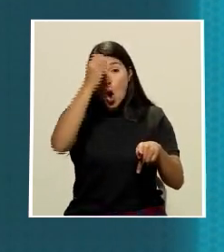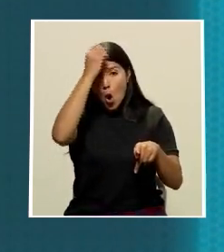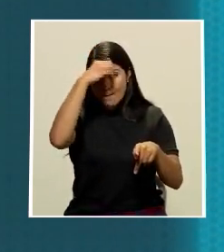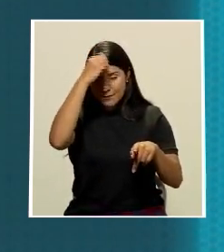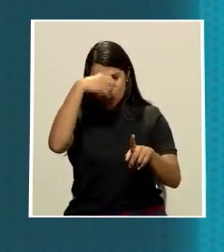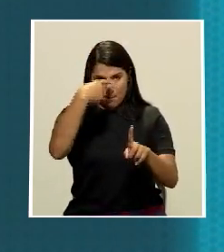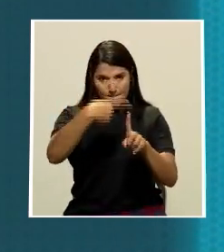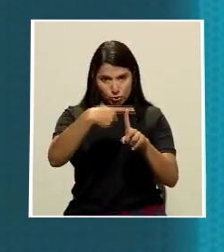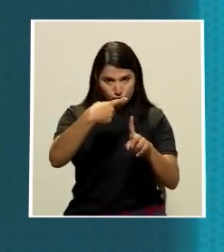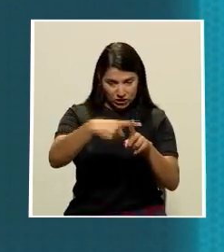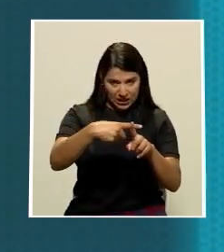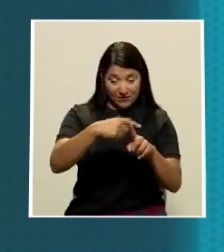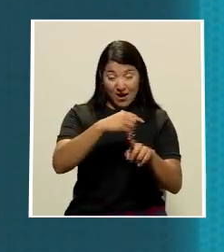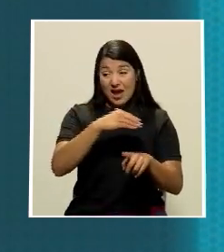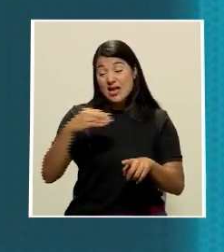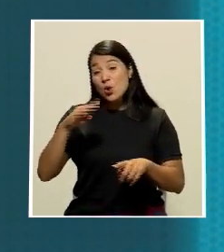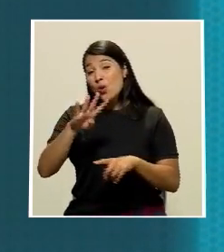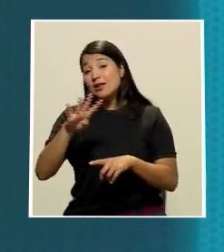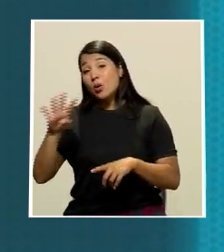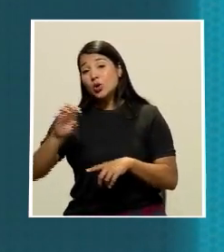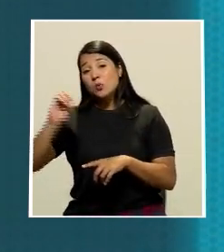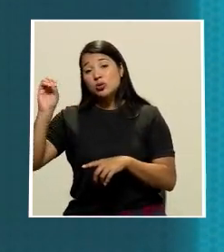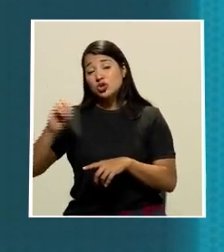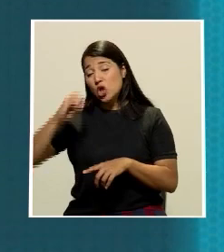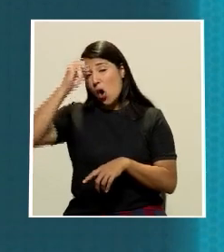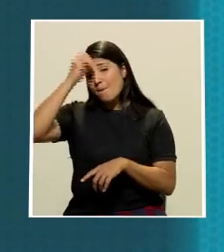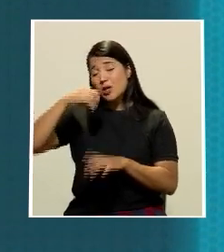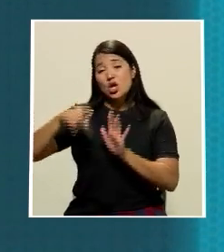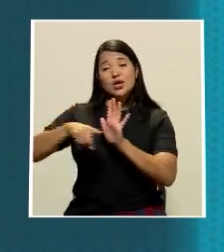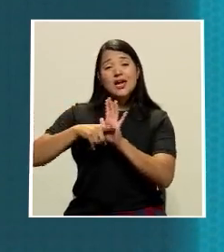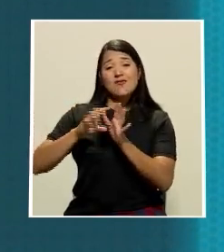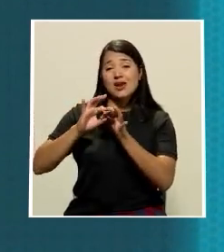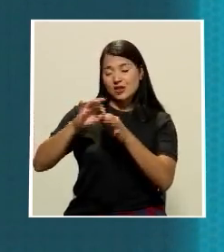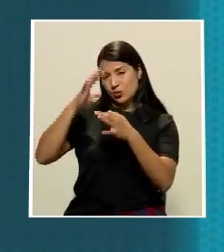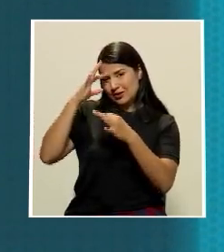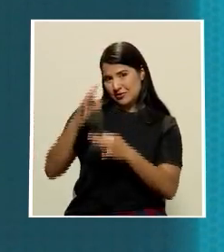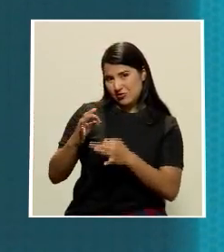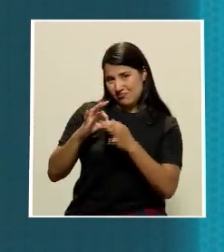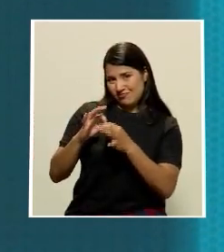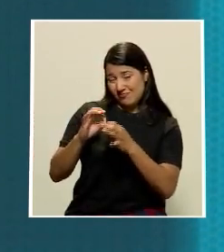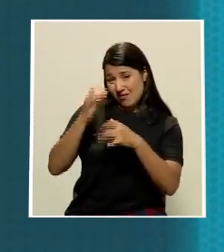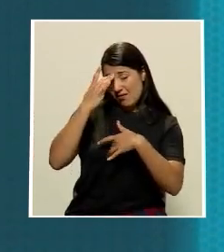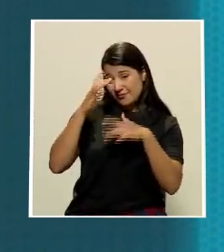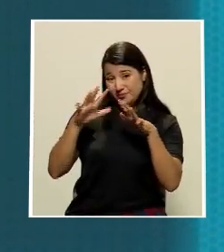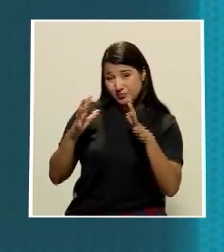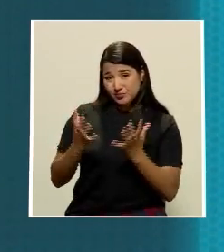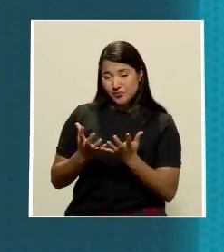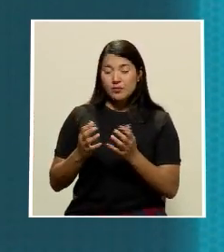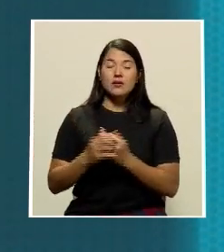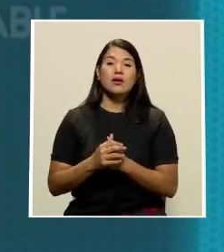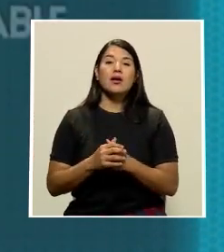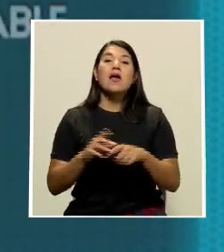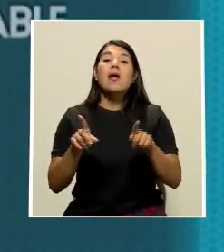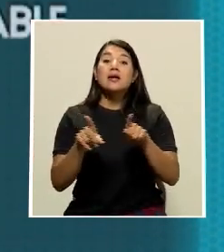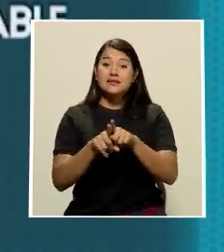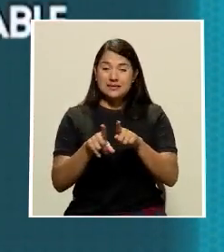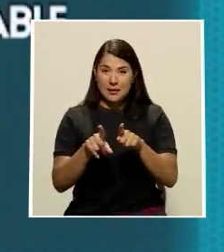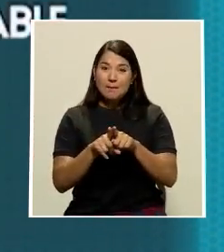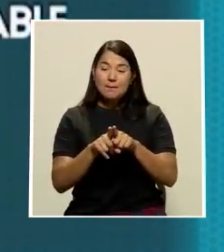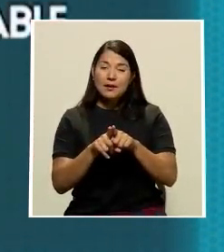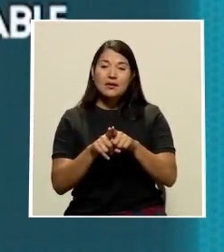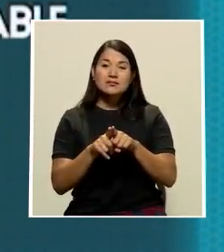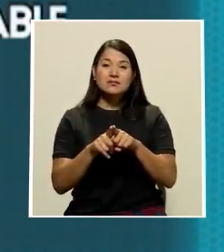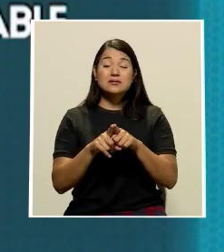el 44% una opinión negativa. Aunque por otro lado hubo una disminución en el respaldo a las medidas